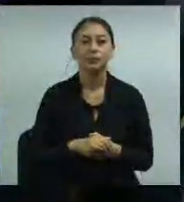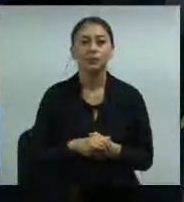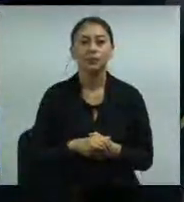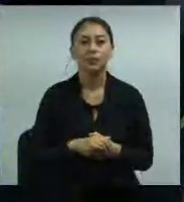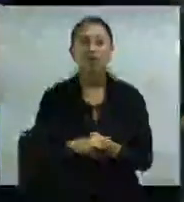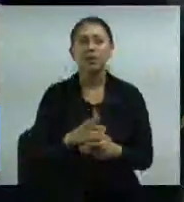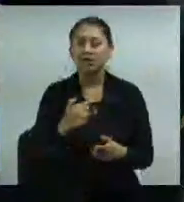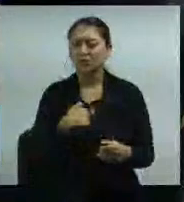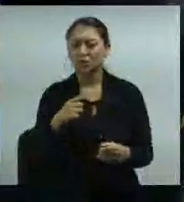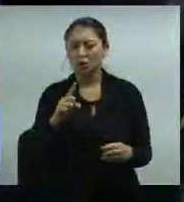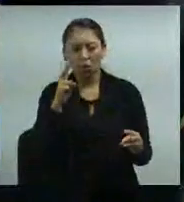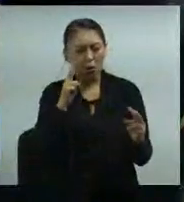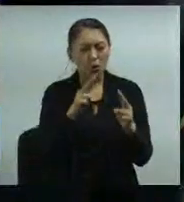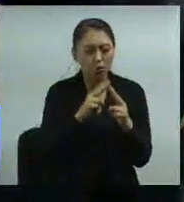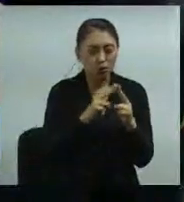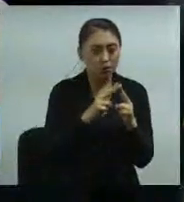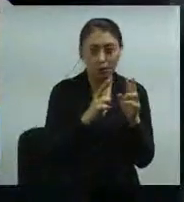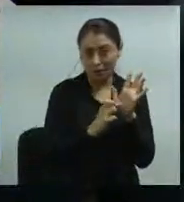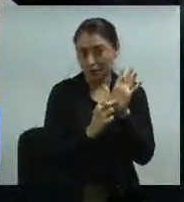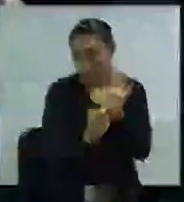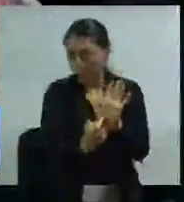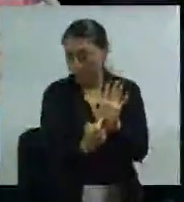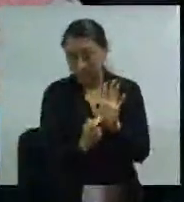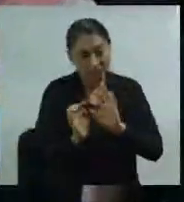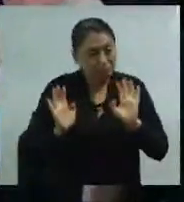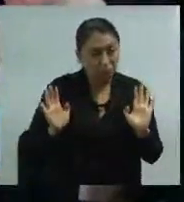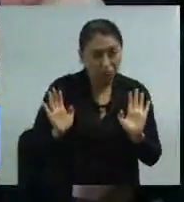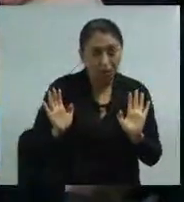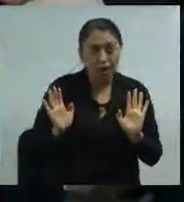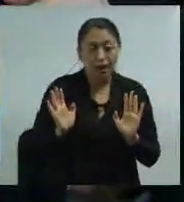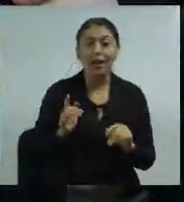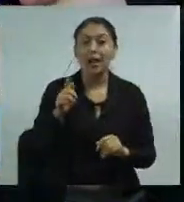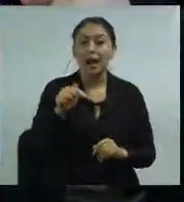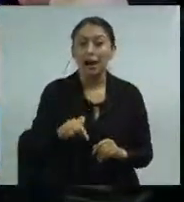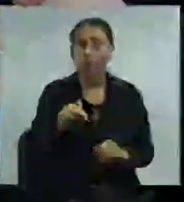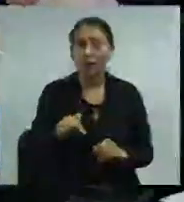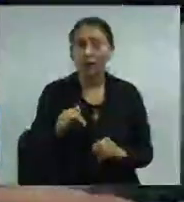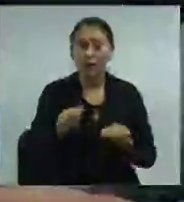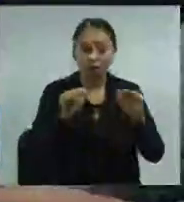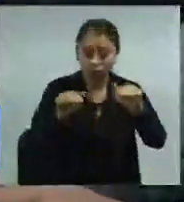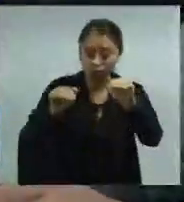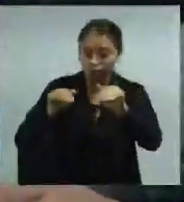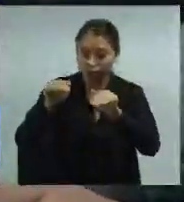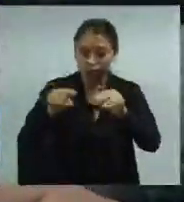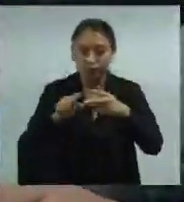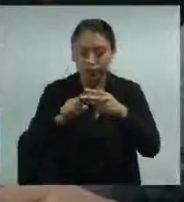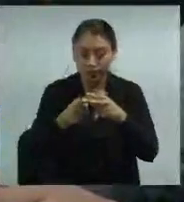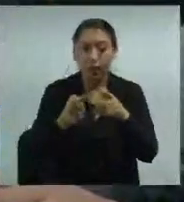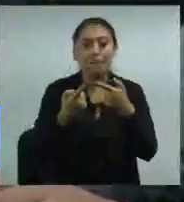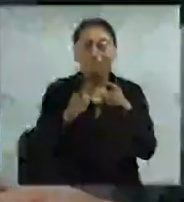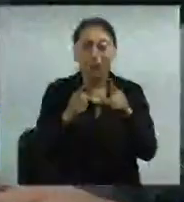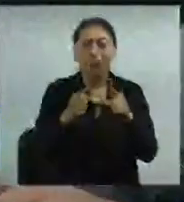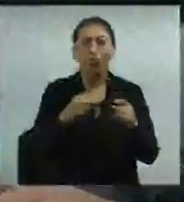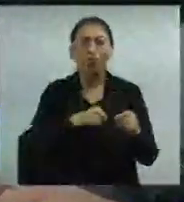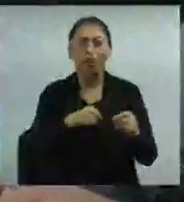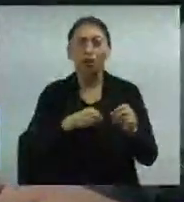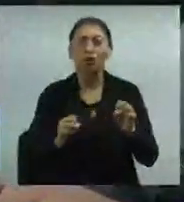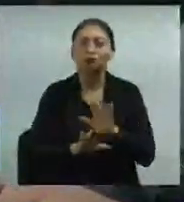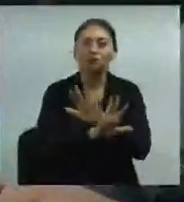Yo no conozco la propuesta, no conozco, estamos a las puertas de una convocatoria, pero solo quiero aclarar